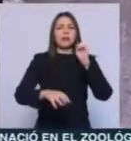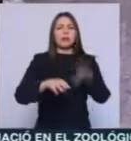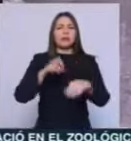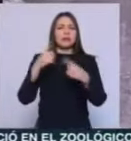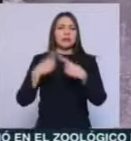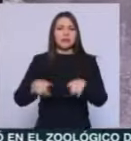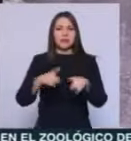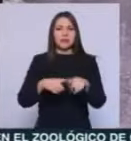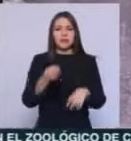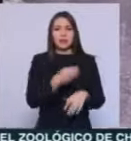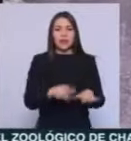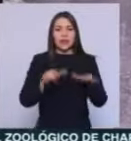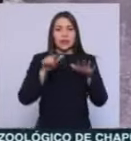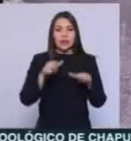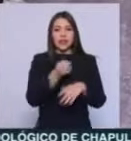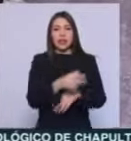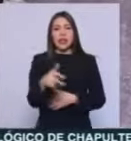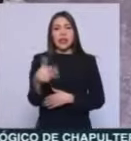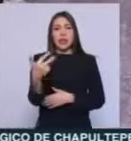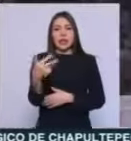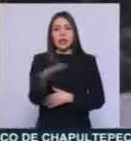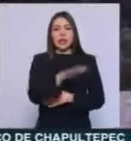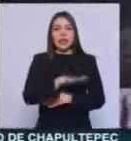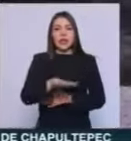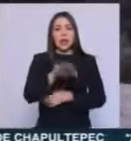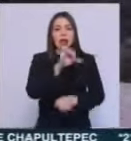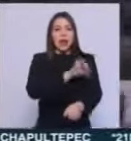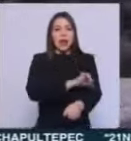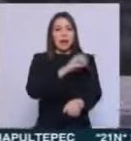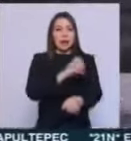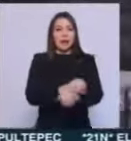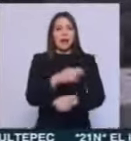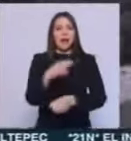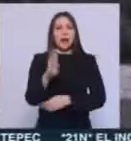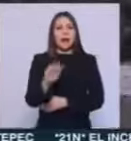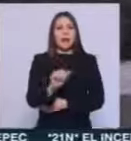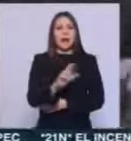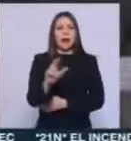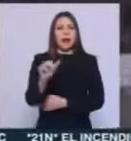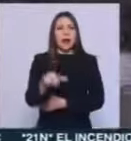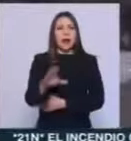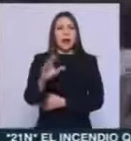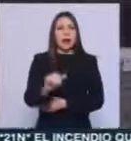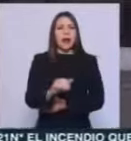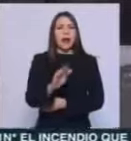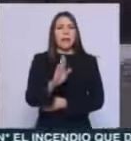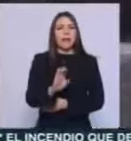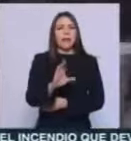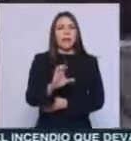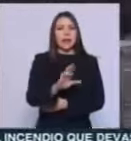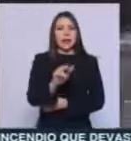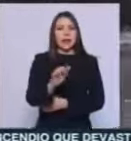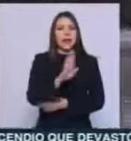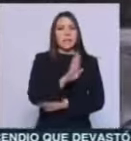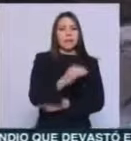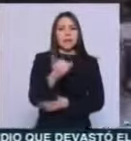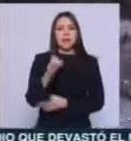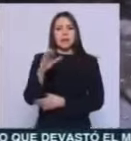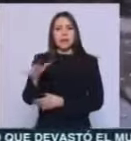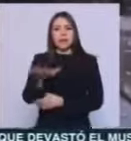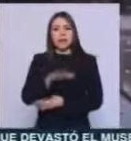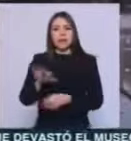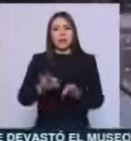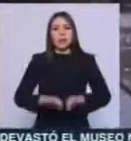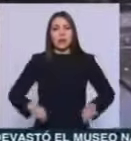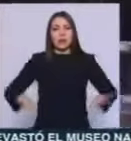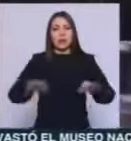presas, 13 están en la alcaldía de Álvaro Obregón. Las barrancas Becerra B y C son de las más importantes y estratégicas de